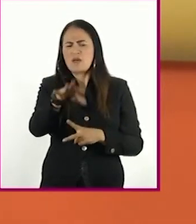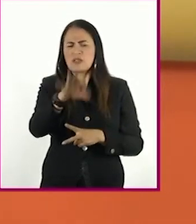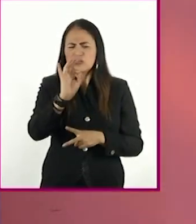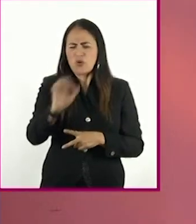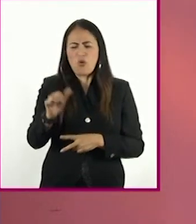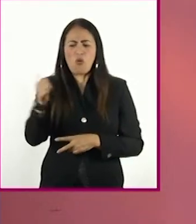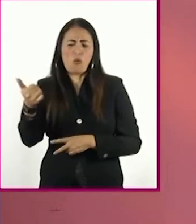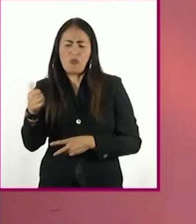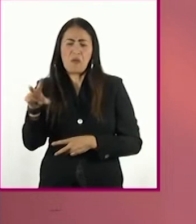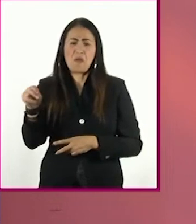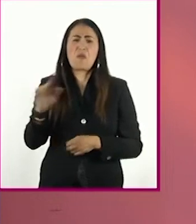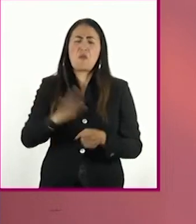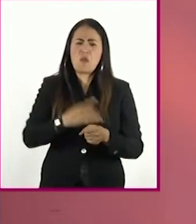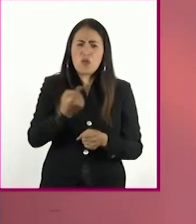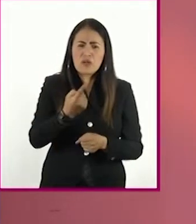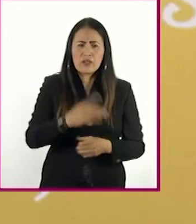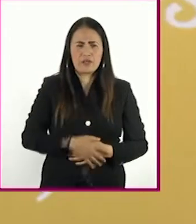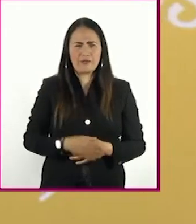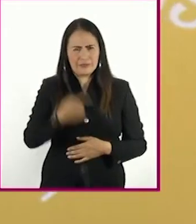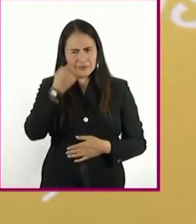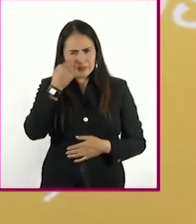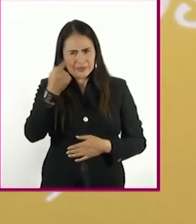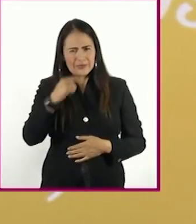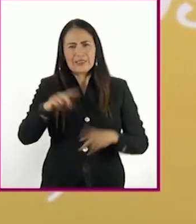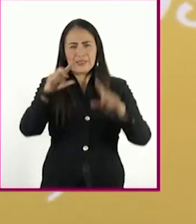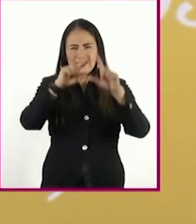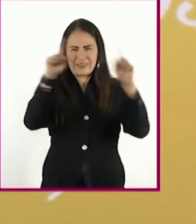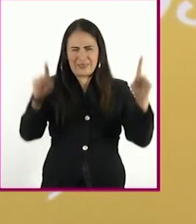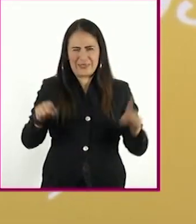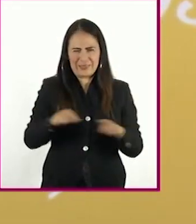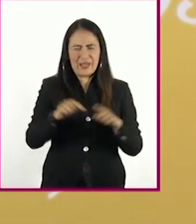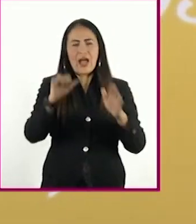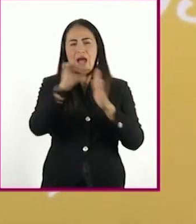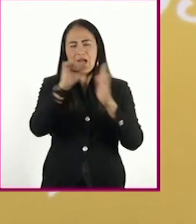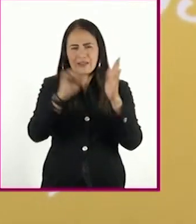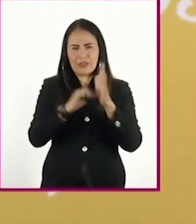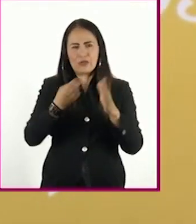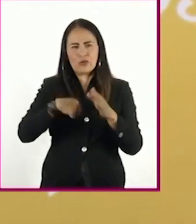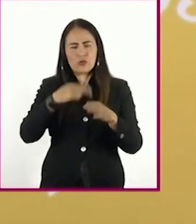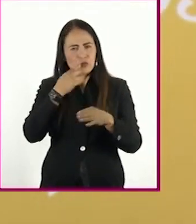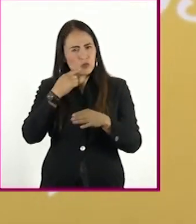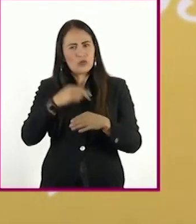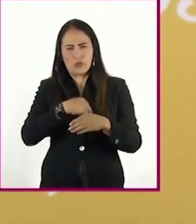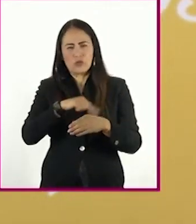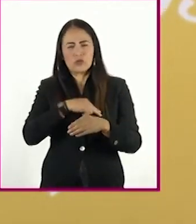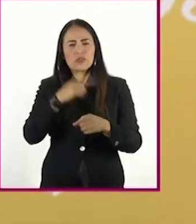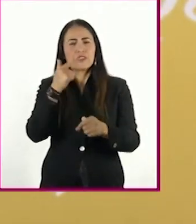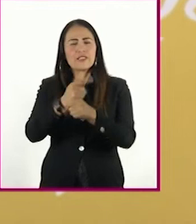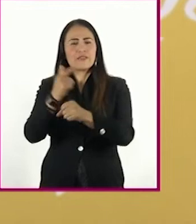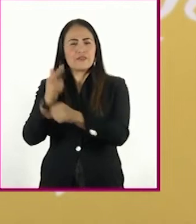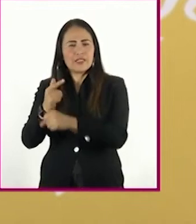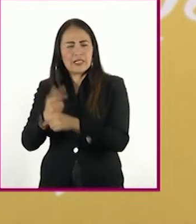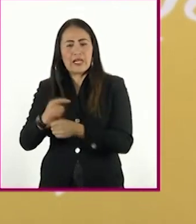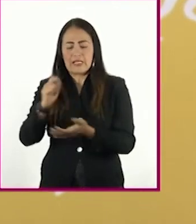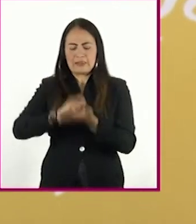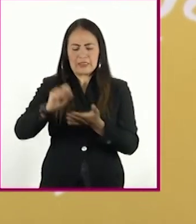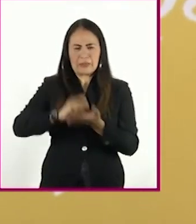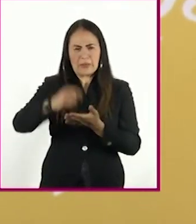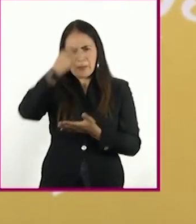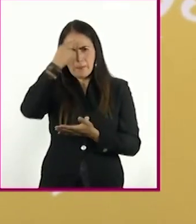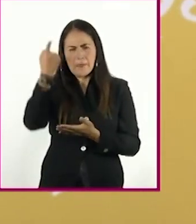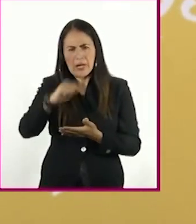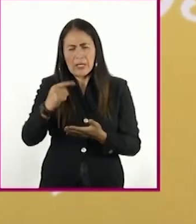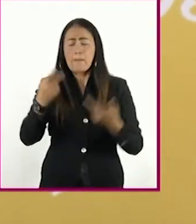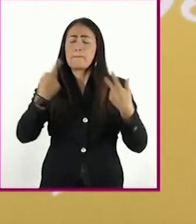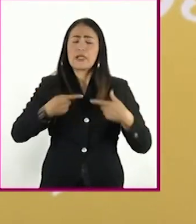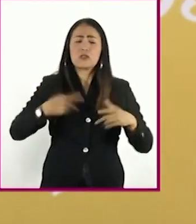no otra? Revisemos el fragmento de un artículo que podremos identificar que está escrito con la intención de tranquilizar